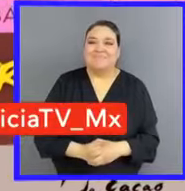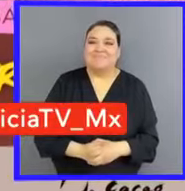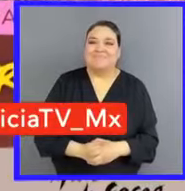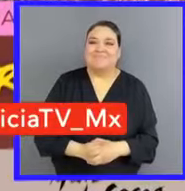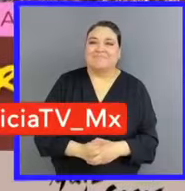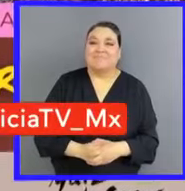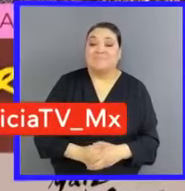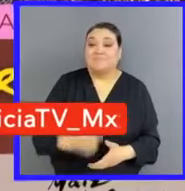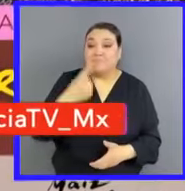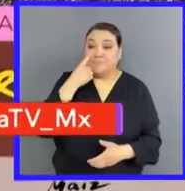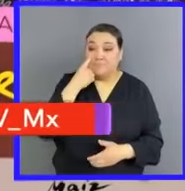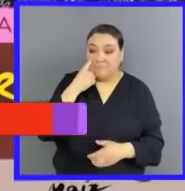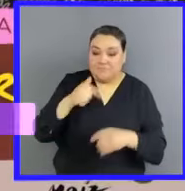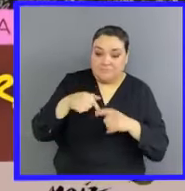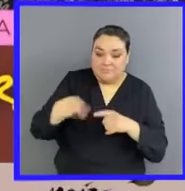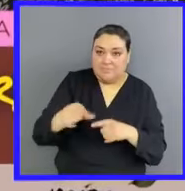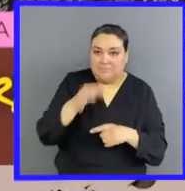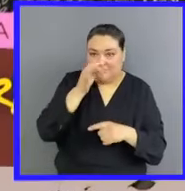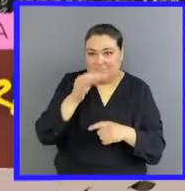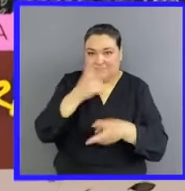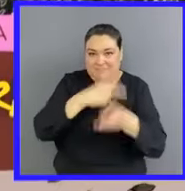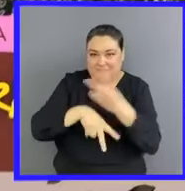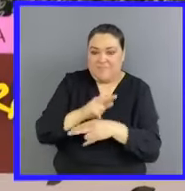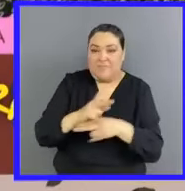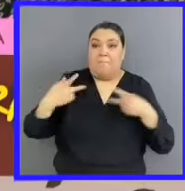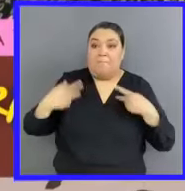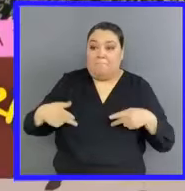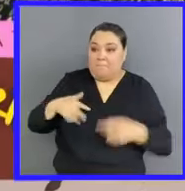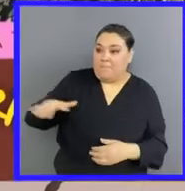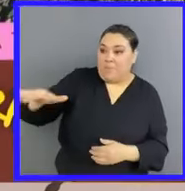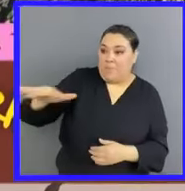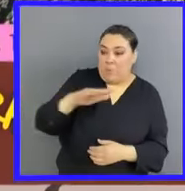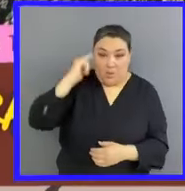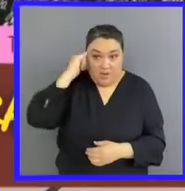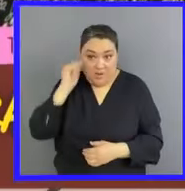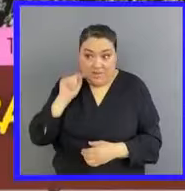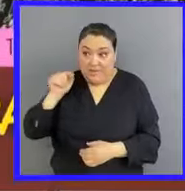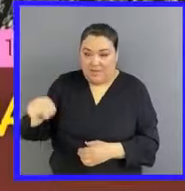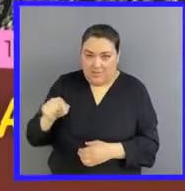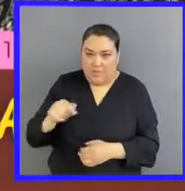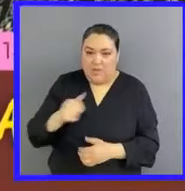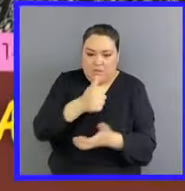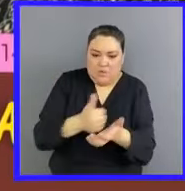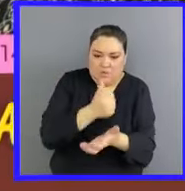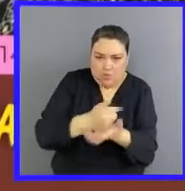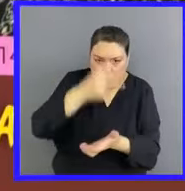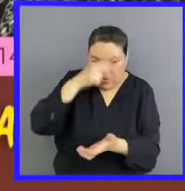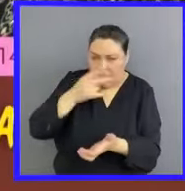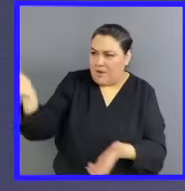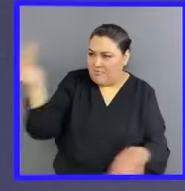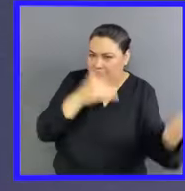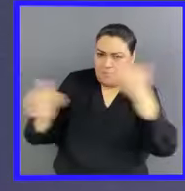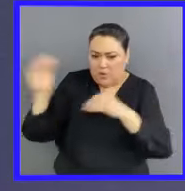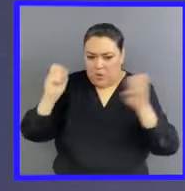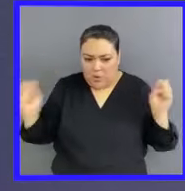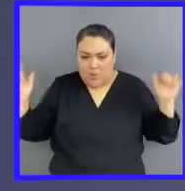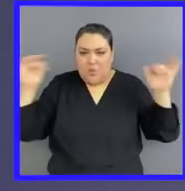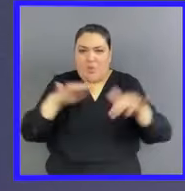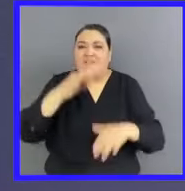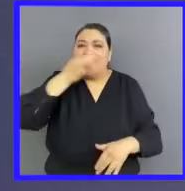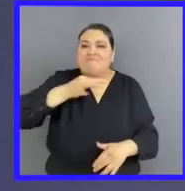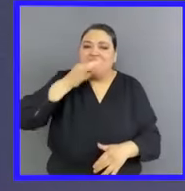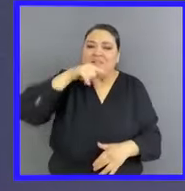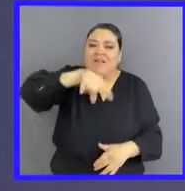Enseguida, convocan pueblos y comunidades indígenas en la Ciudad de México al guateque navideño con música en vivo